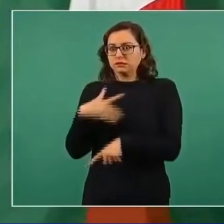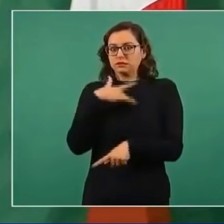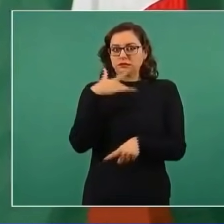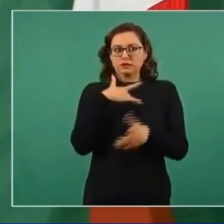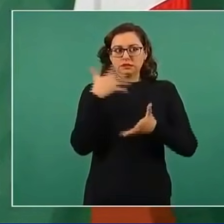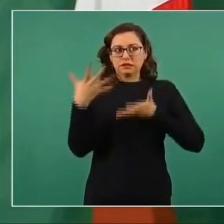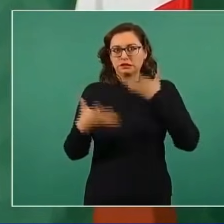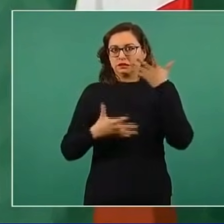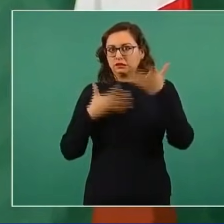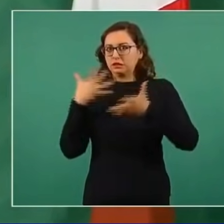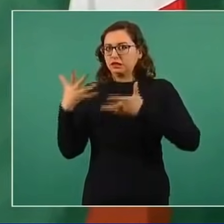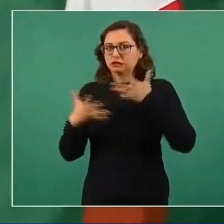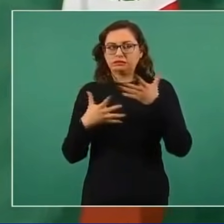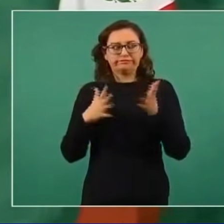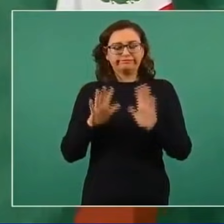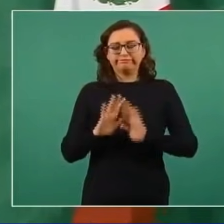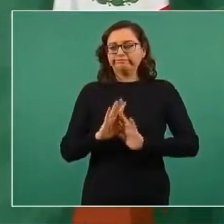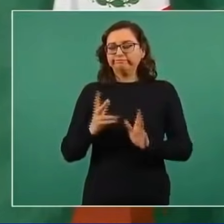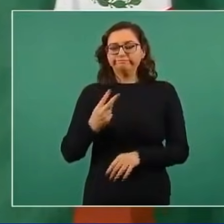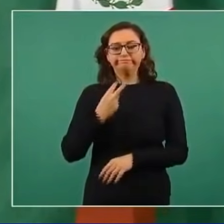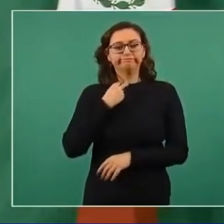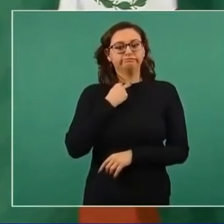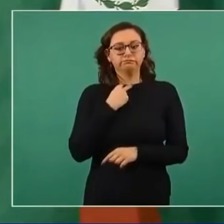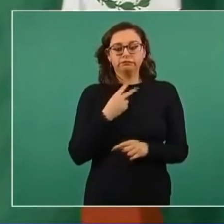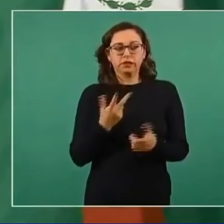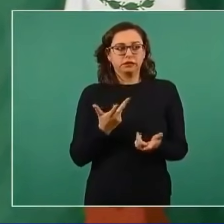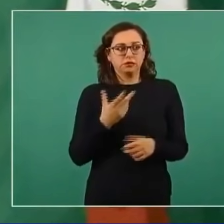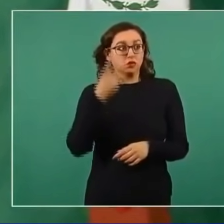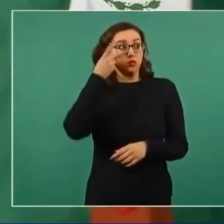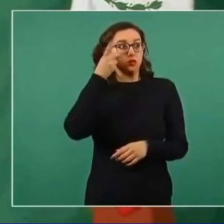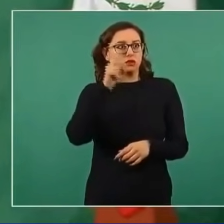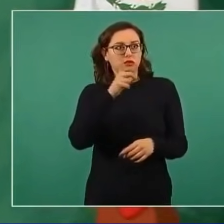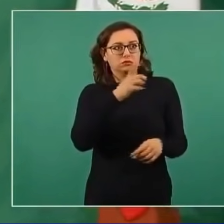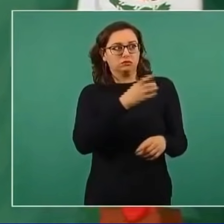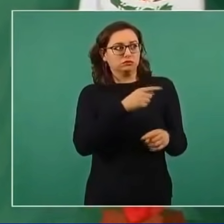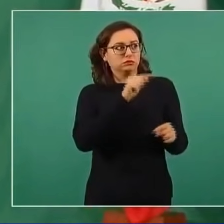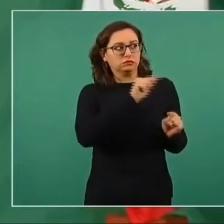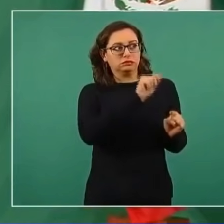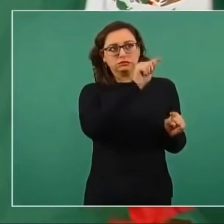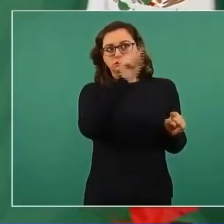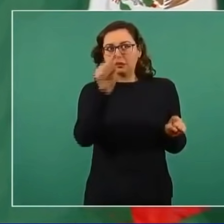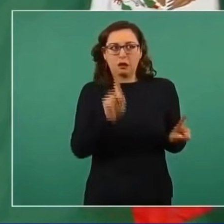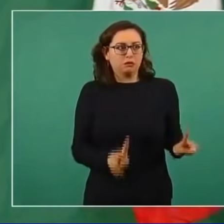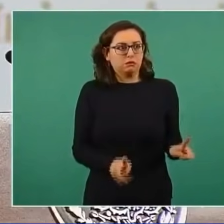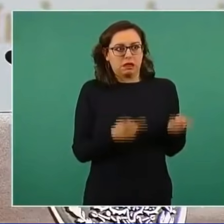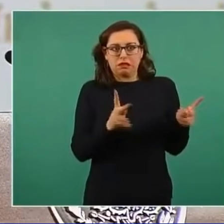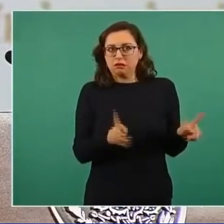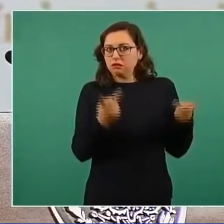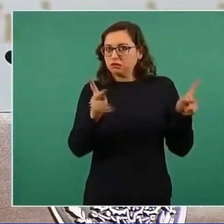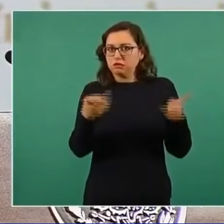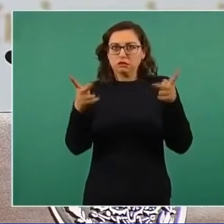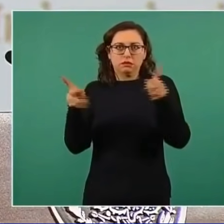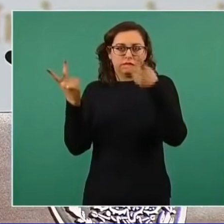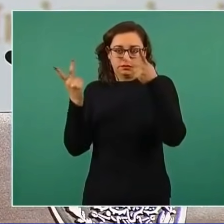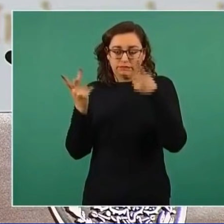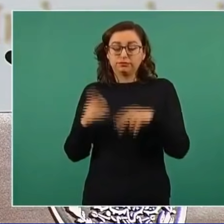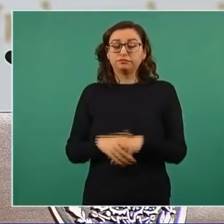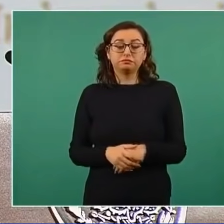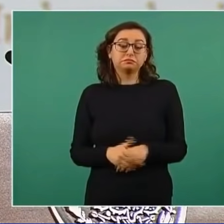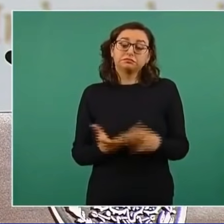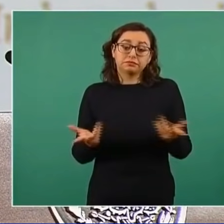sus activos, siempre sucede eso. Entonces él tenía en venta o puso en